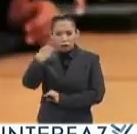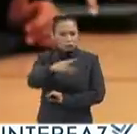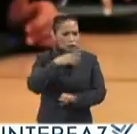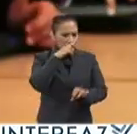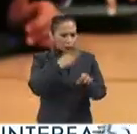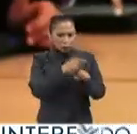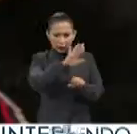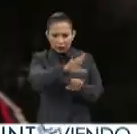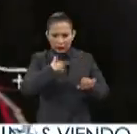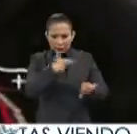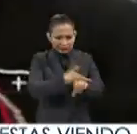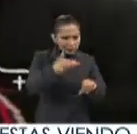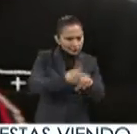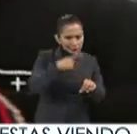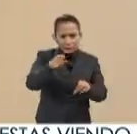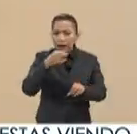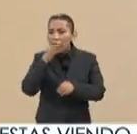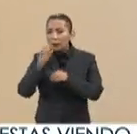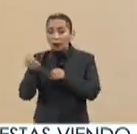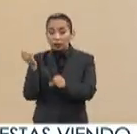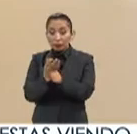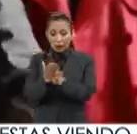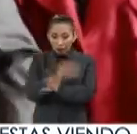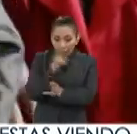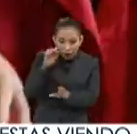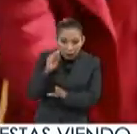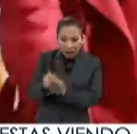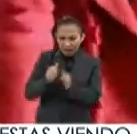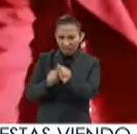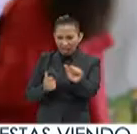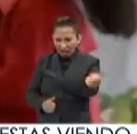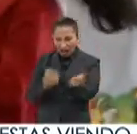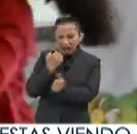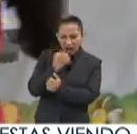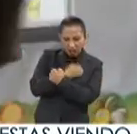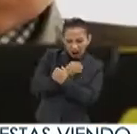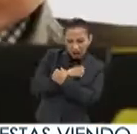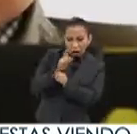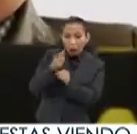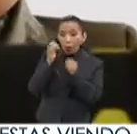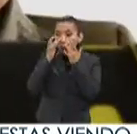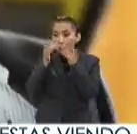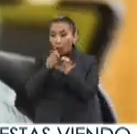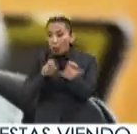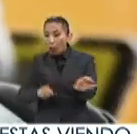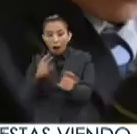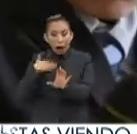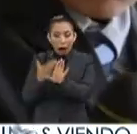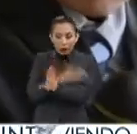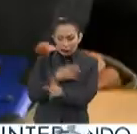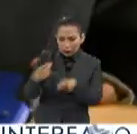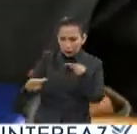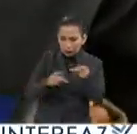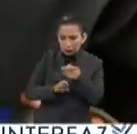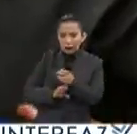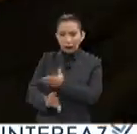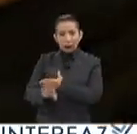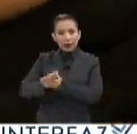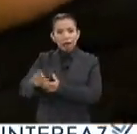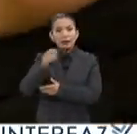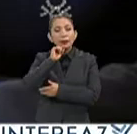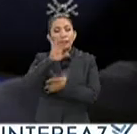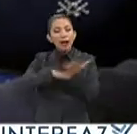escuelas, un sistema de alerta temprana sobre rezago educativo y abandono escolar, así como establecer un calendario